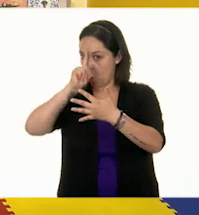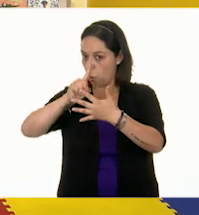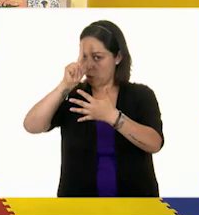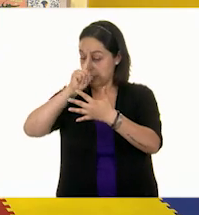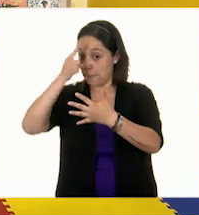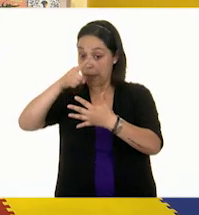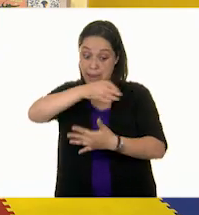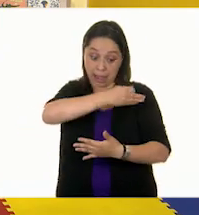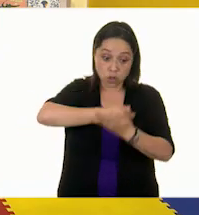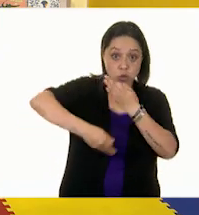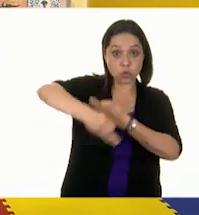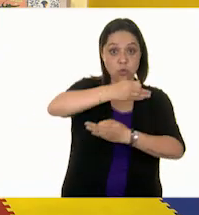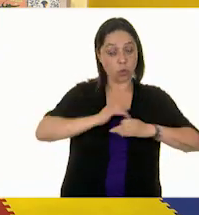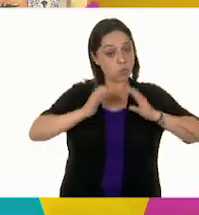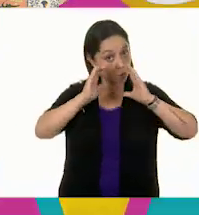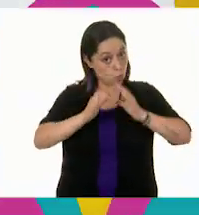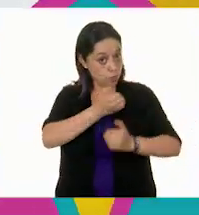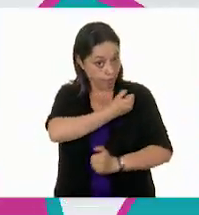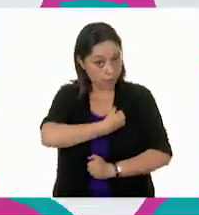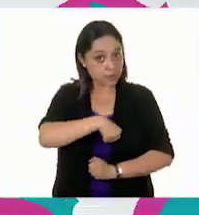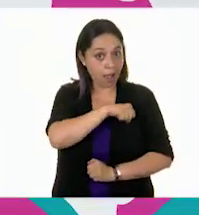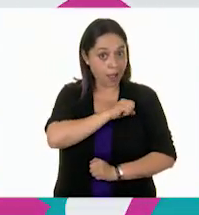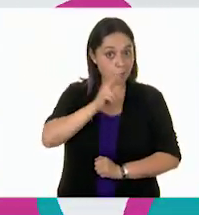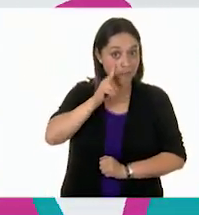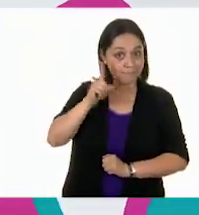para cuidar nuestra salud. ¡Vamos!